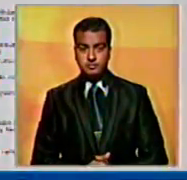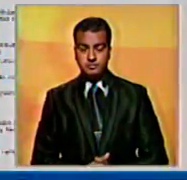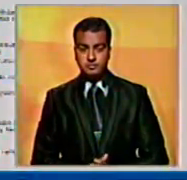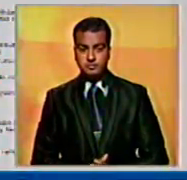delito